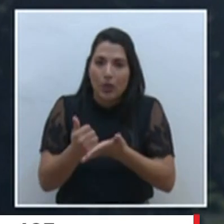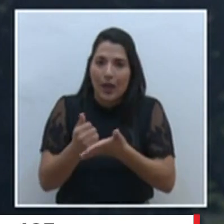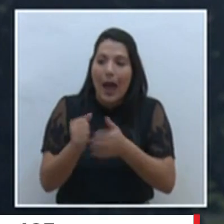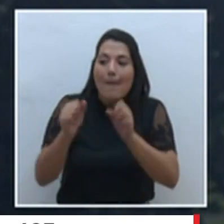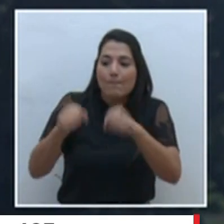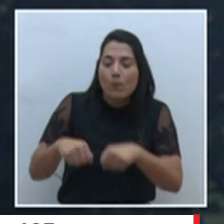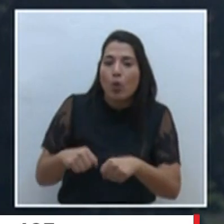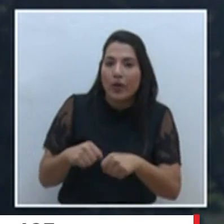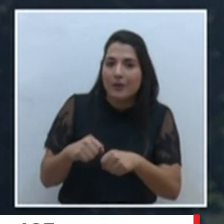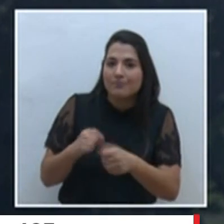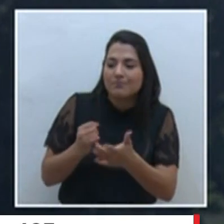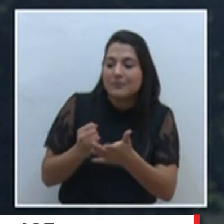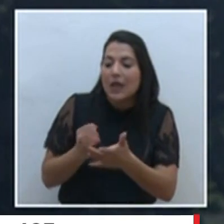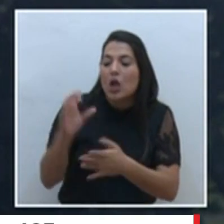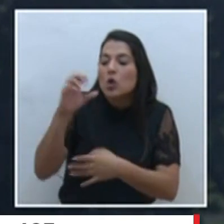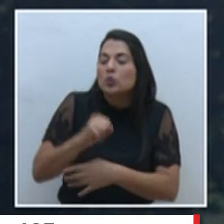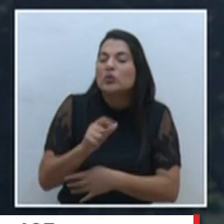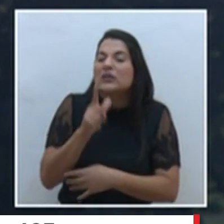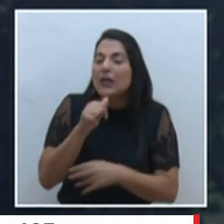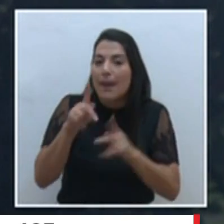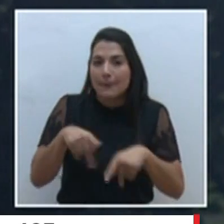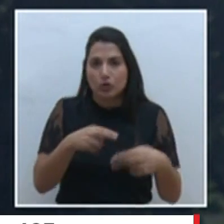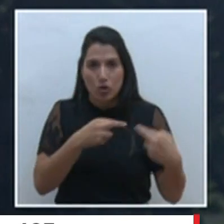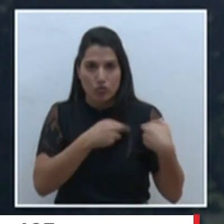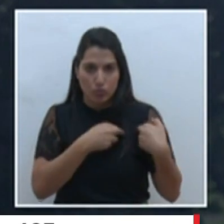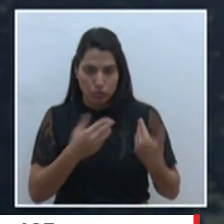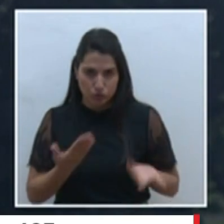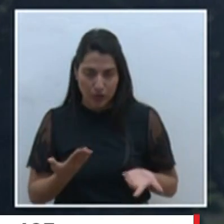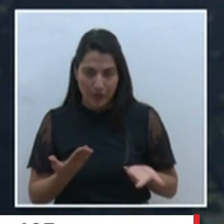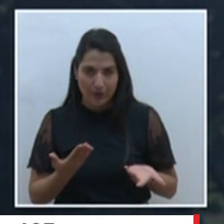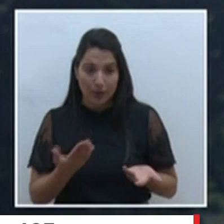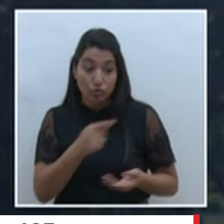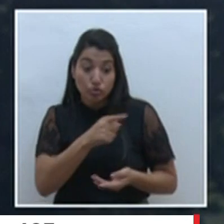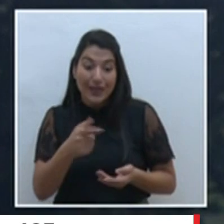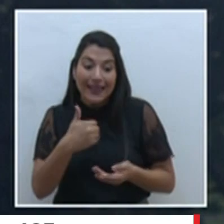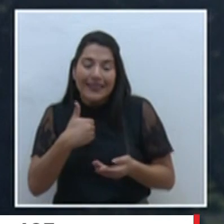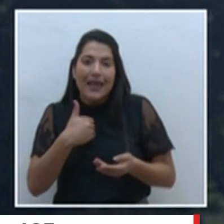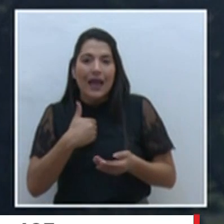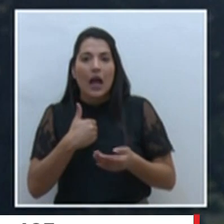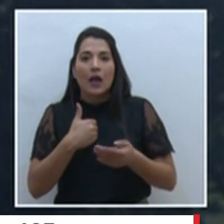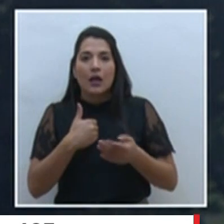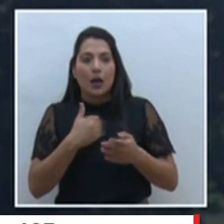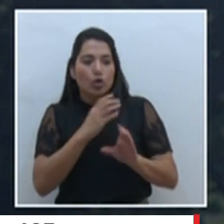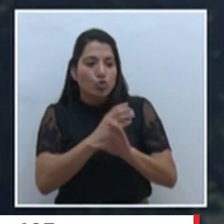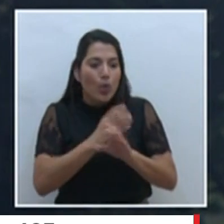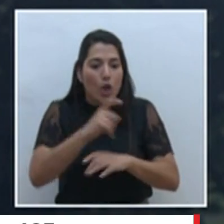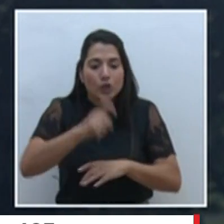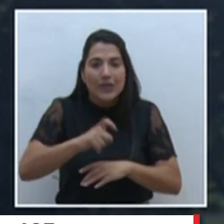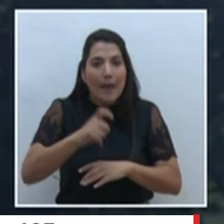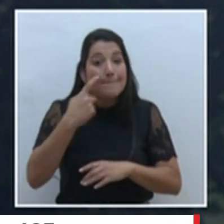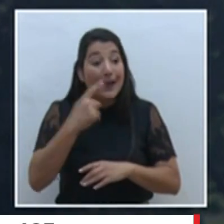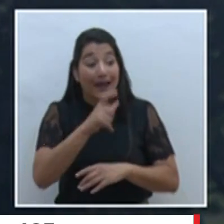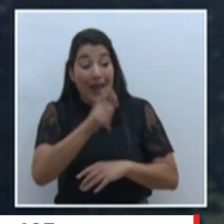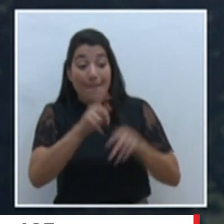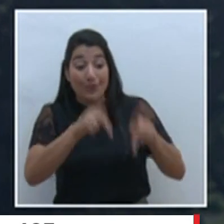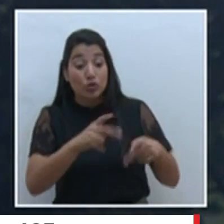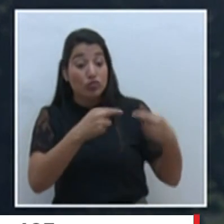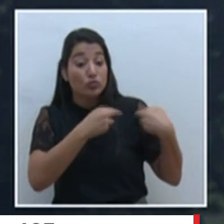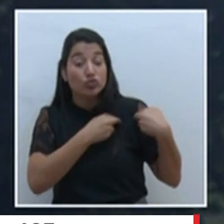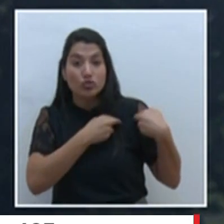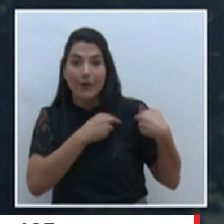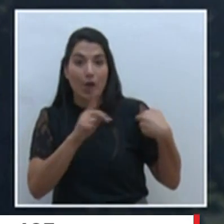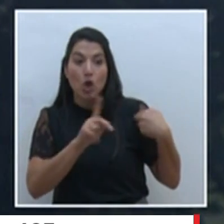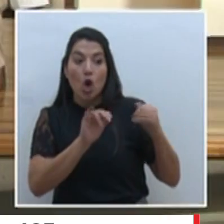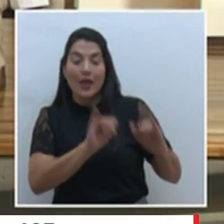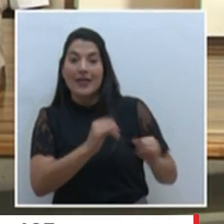de que, bueno, se van a tomar las medidas y que no va a pasar impune, por decirlo así, ese tipo de filtraciones. Muchísimas